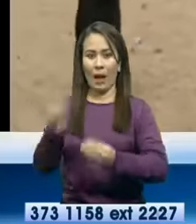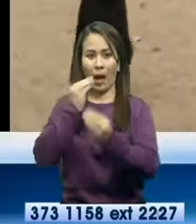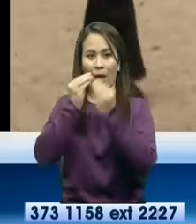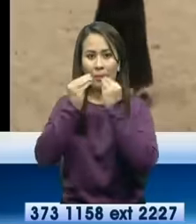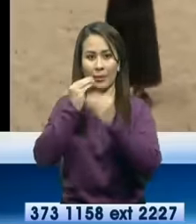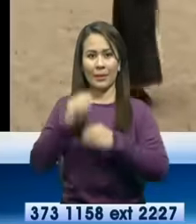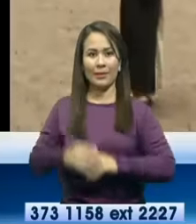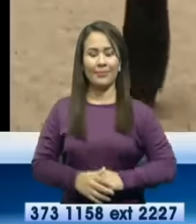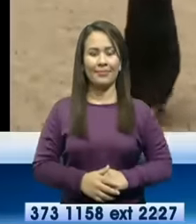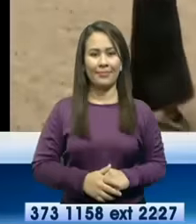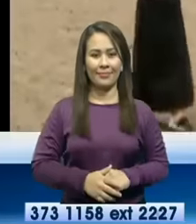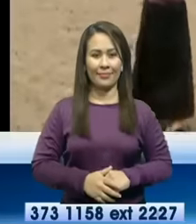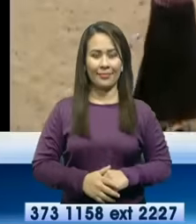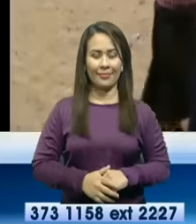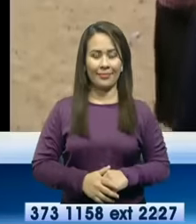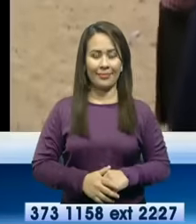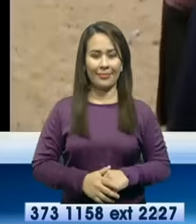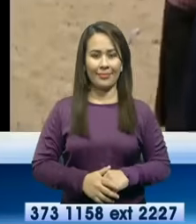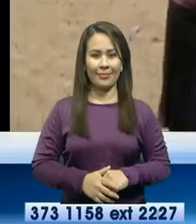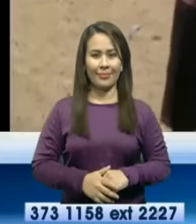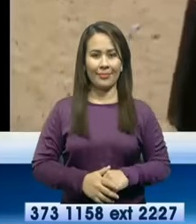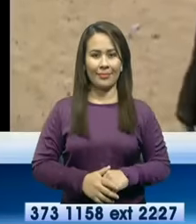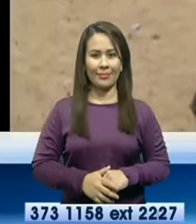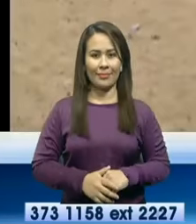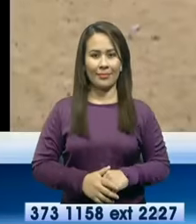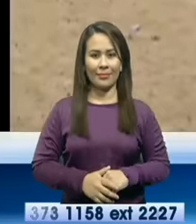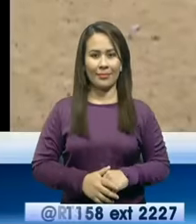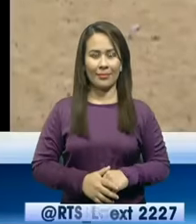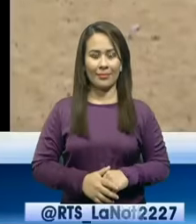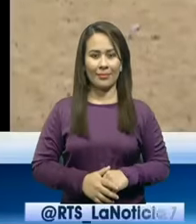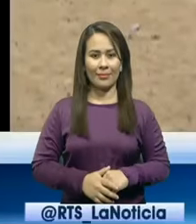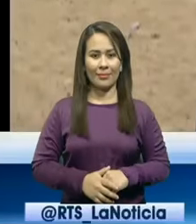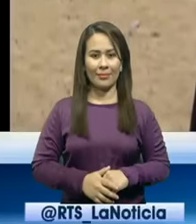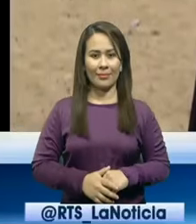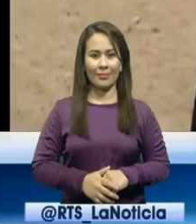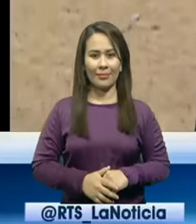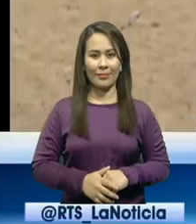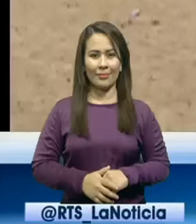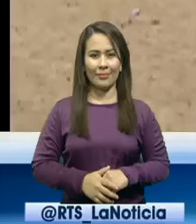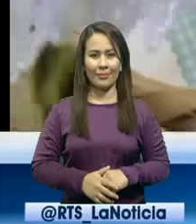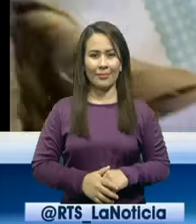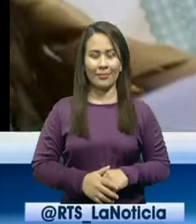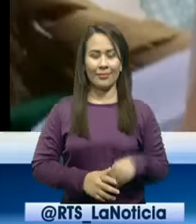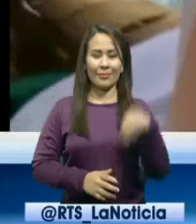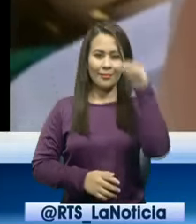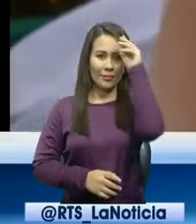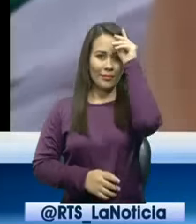la víspera de su pasión, tomó pan en sus santas flores y